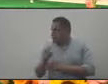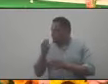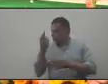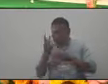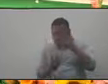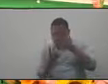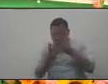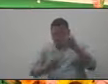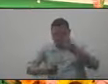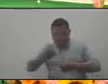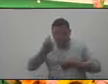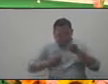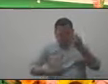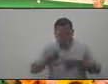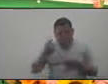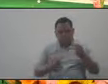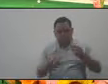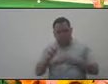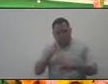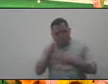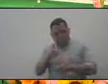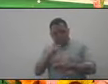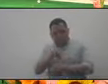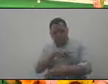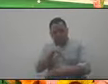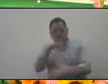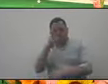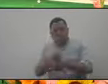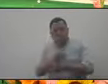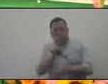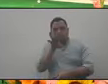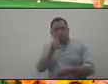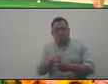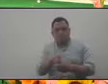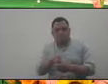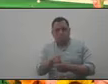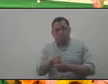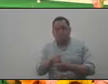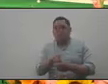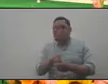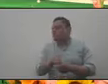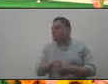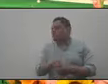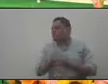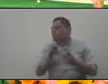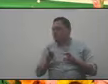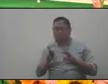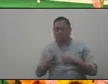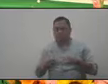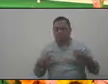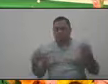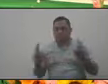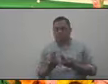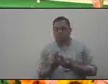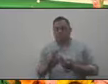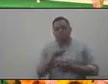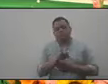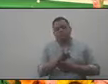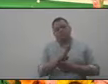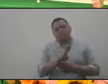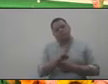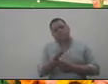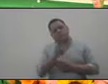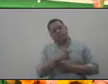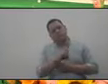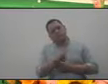matemática, estructura, ingeniería y gestión interna. Es decir, que él hace una reunión con ustedes, con Humberto Alirio, con el equipo de Nuria,